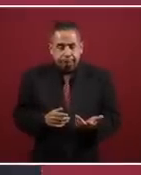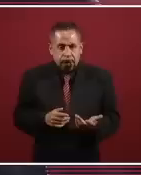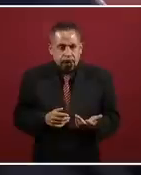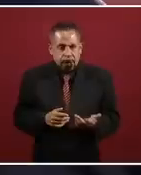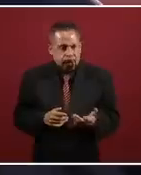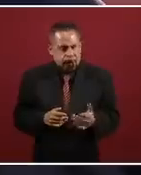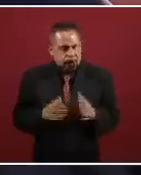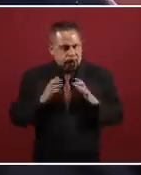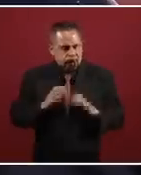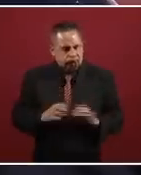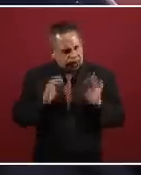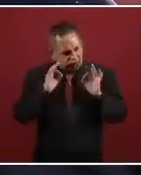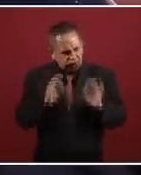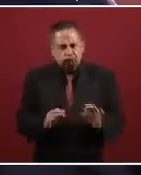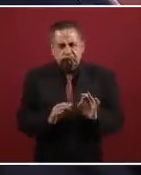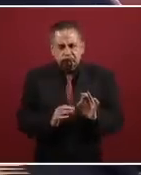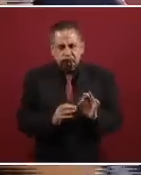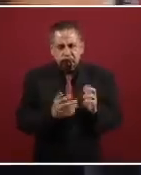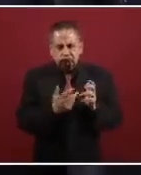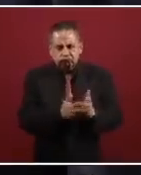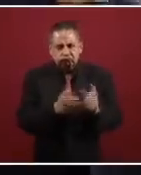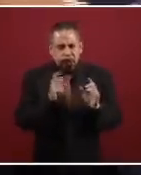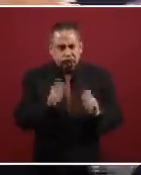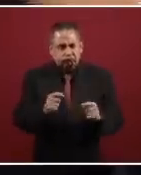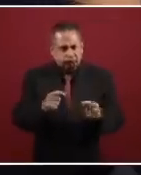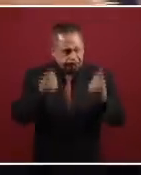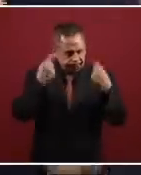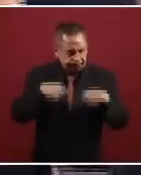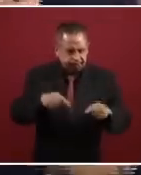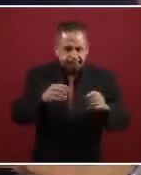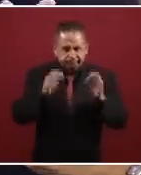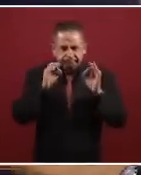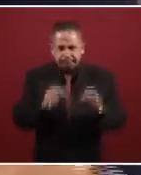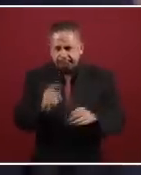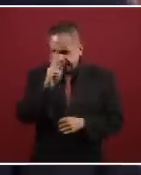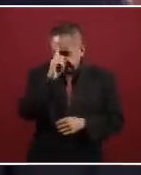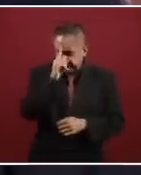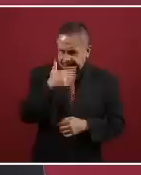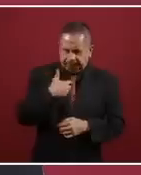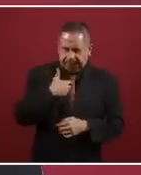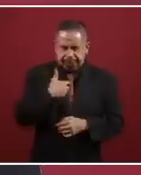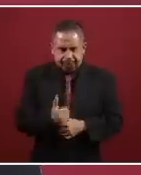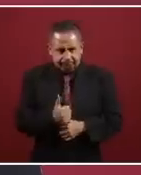aptos y sobre todo conscientes